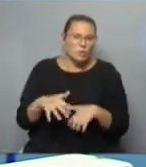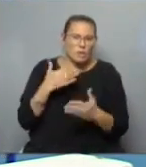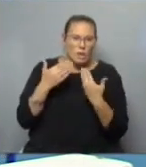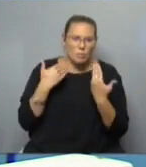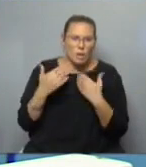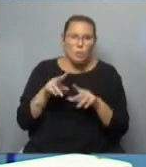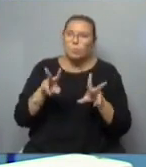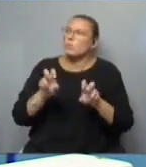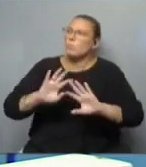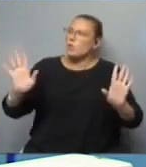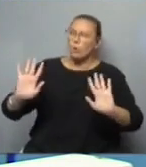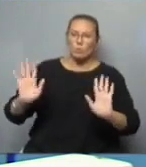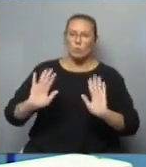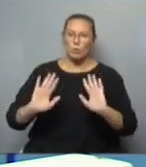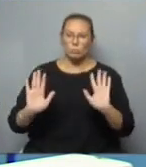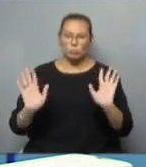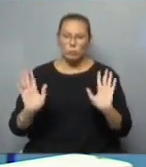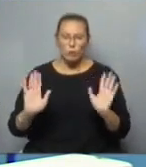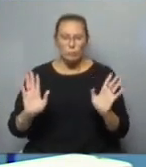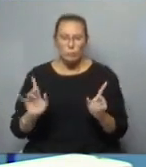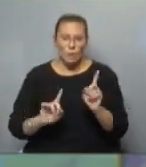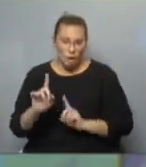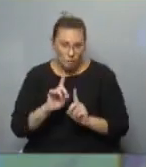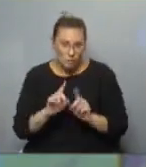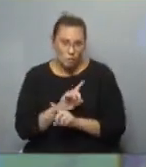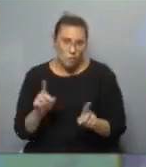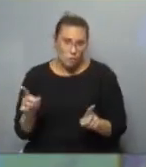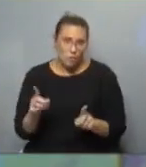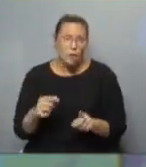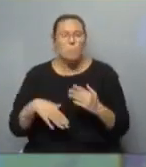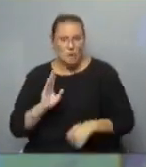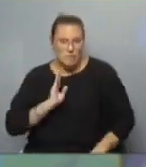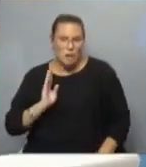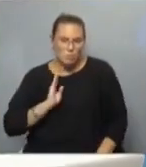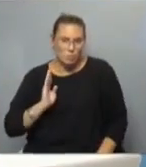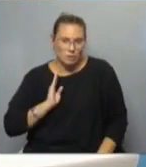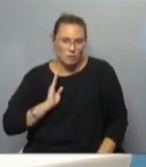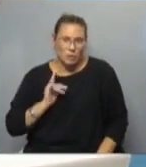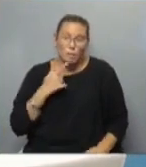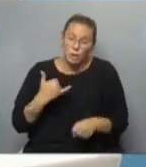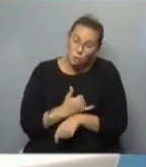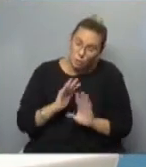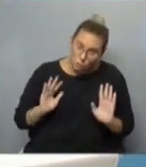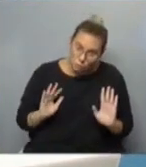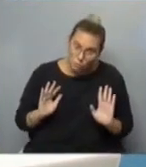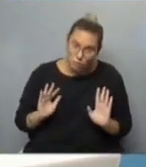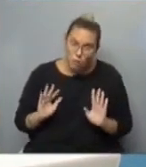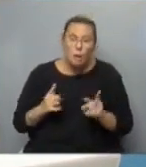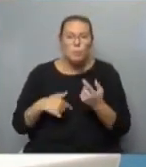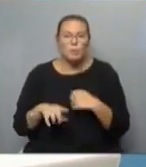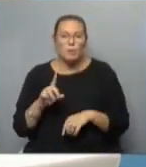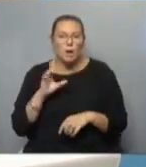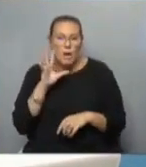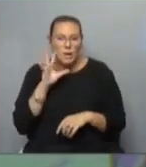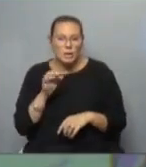se habla, como que algo que no sucede, ¿viste? Ah, no, es como... A veces no. Y sobre todo no, en las veces, mujeres, sí. me parece. Capaz que estoy sí, equivocada, sí, pero sí, me por parece supuesto. Como que...